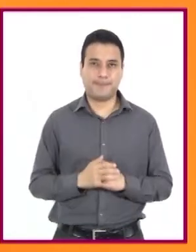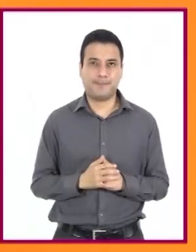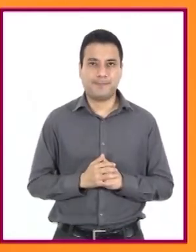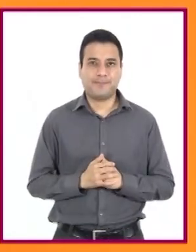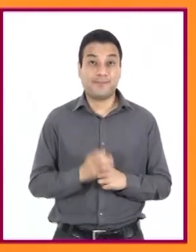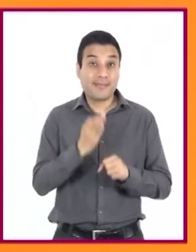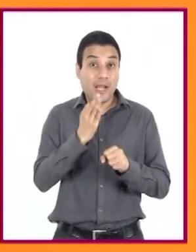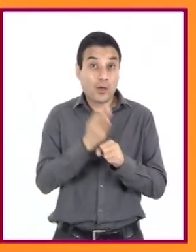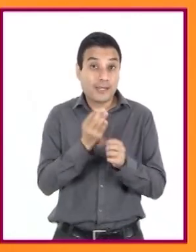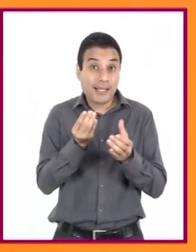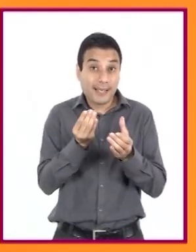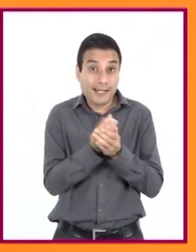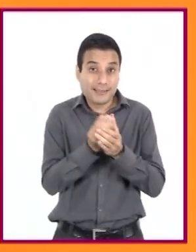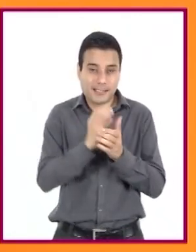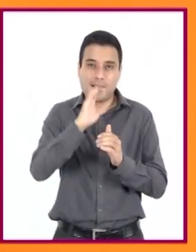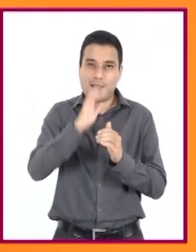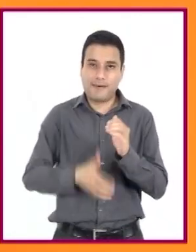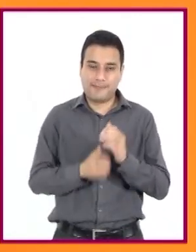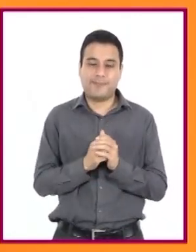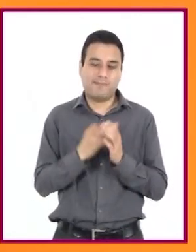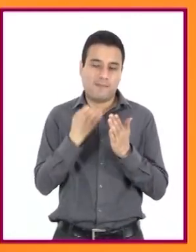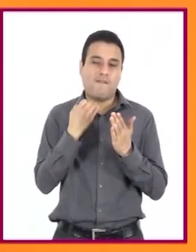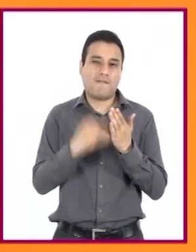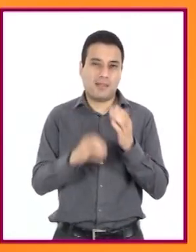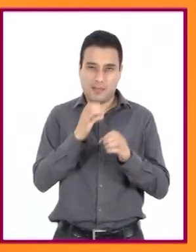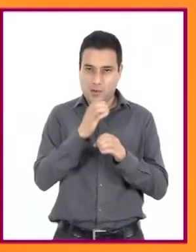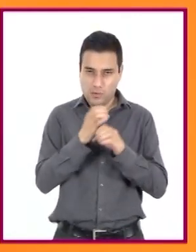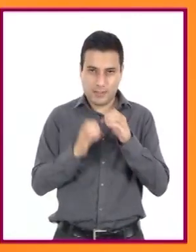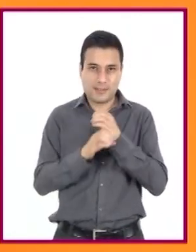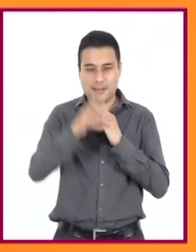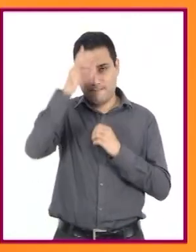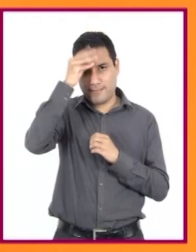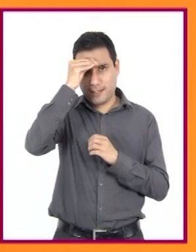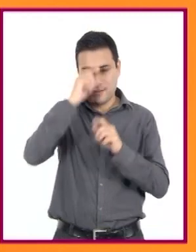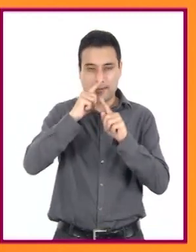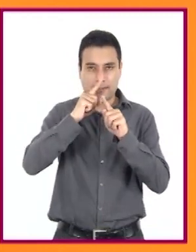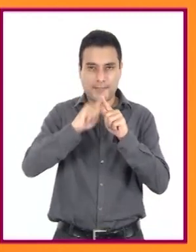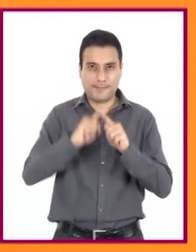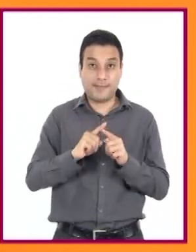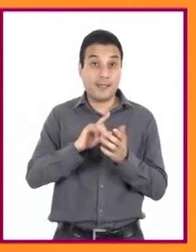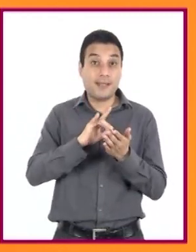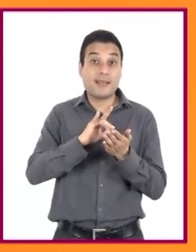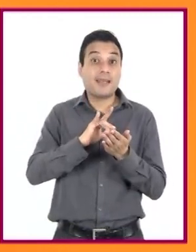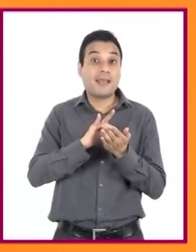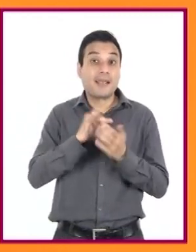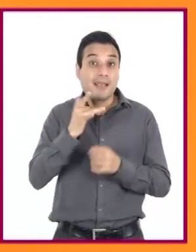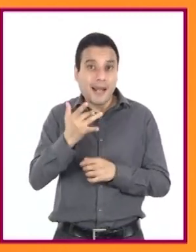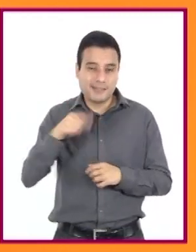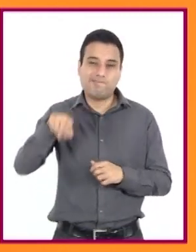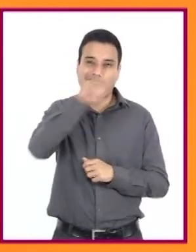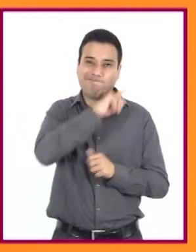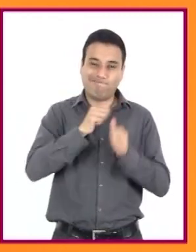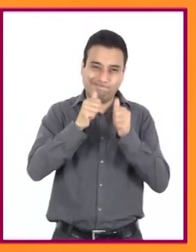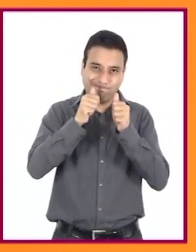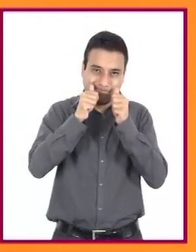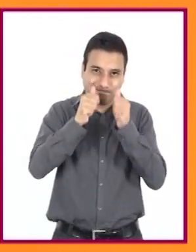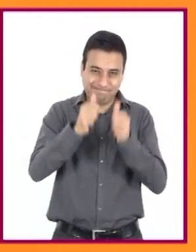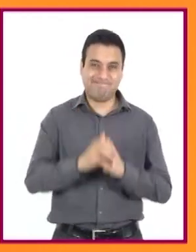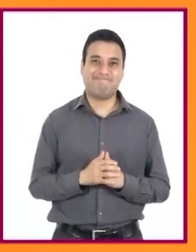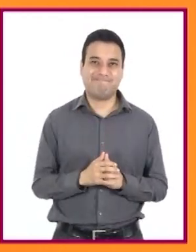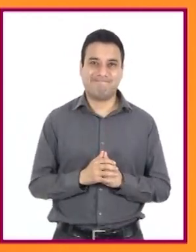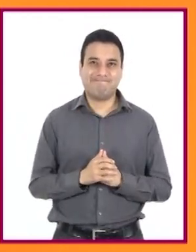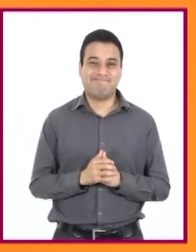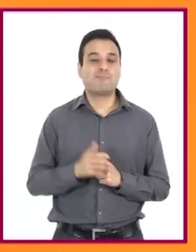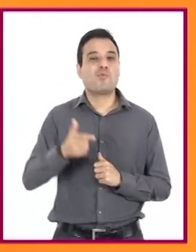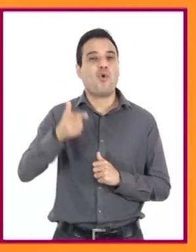hoy terminamos, pero aún nos queda mucho por explorar y descubrir. Agradecemos que nos hayan acompañado en esta sesión